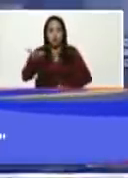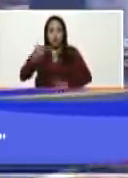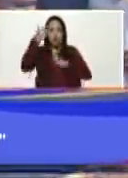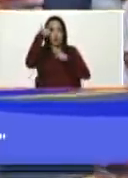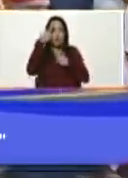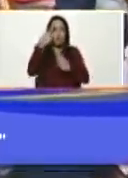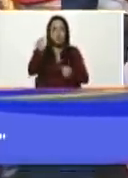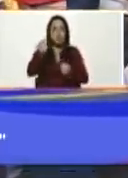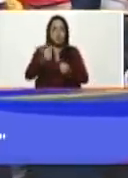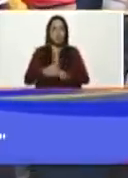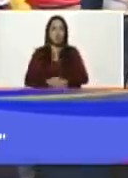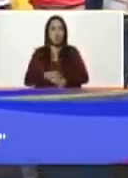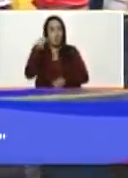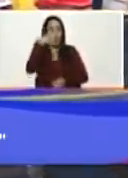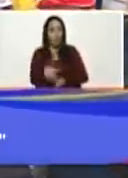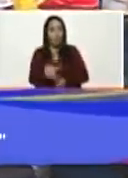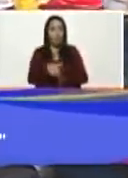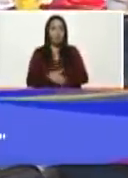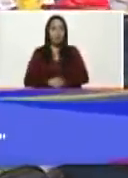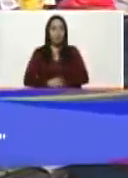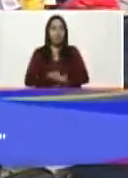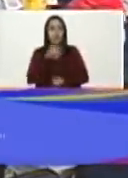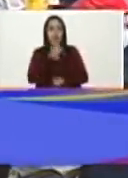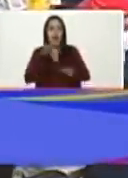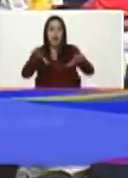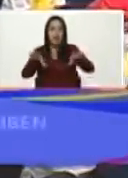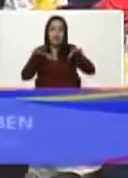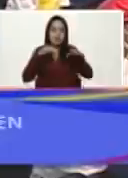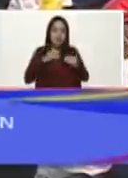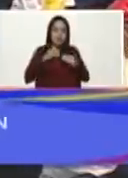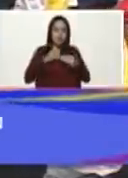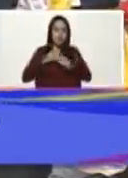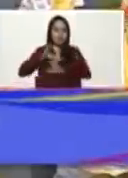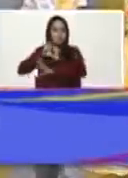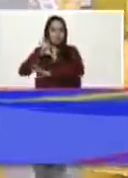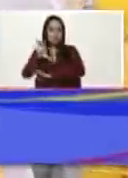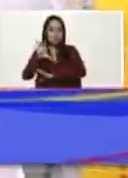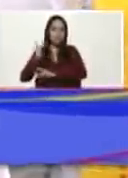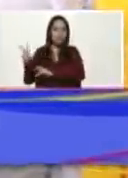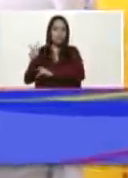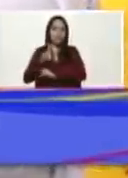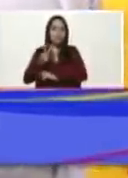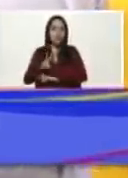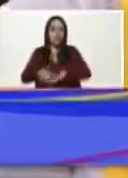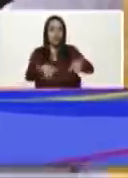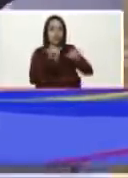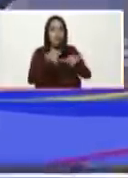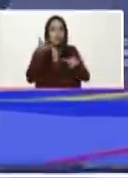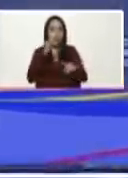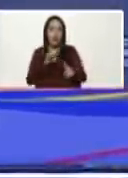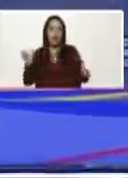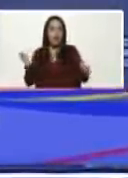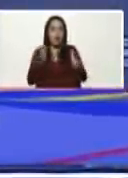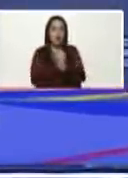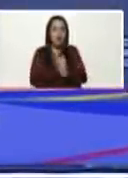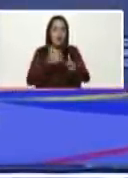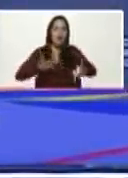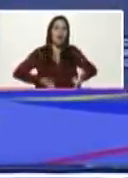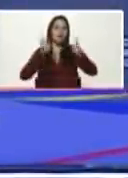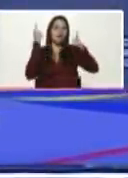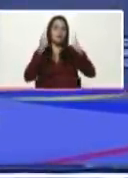profesionales que desde hoy son reconocidos por la República, así como lo han logrado,